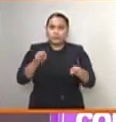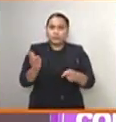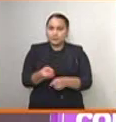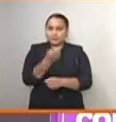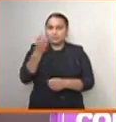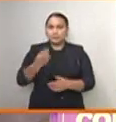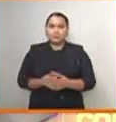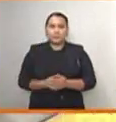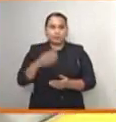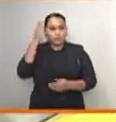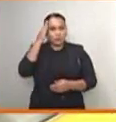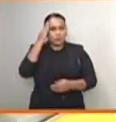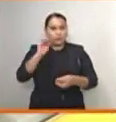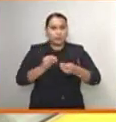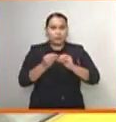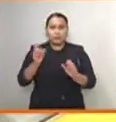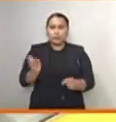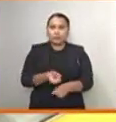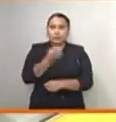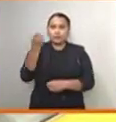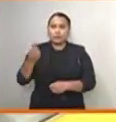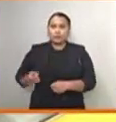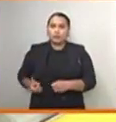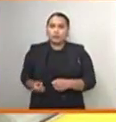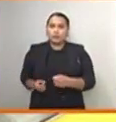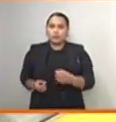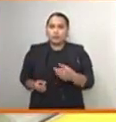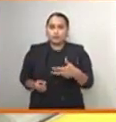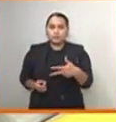Atentos porque conocemos el primer número.